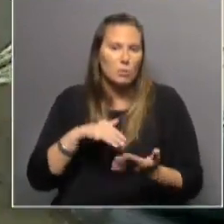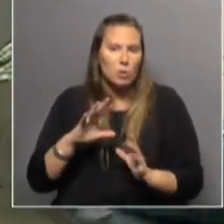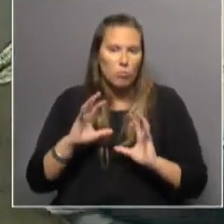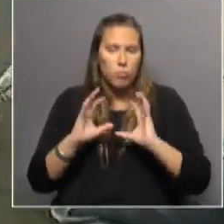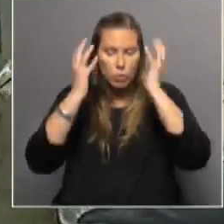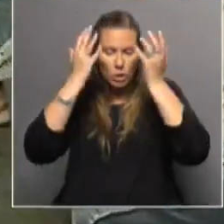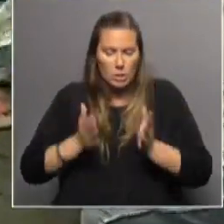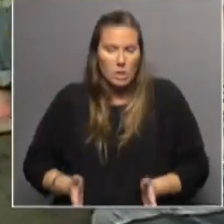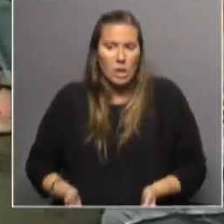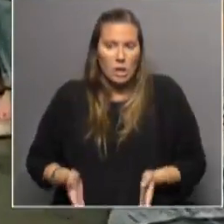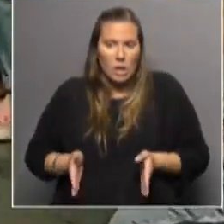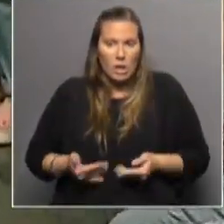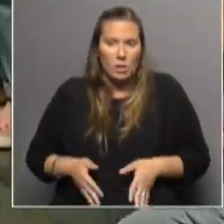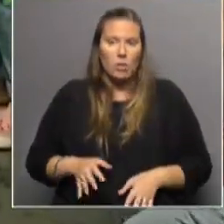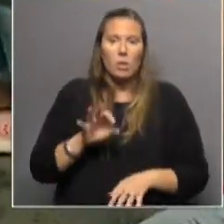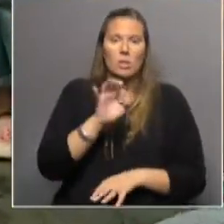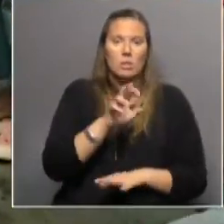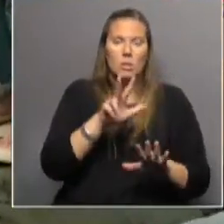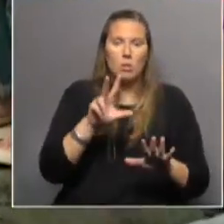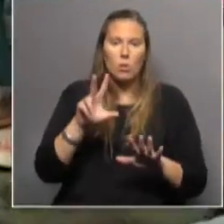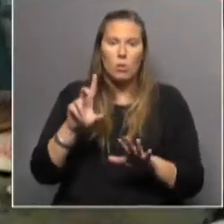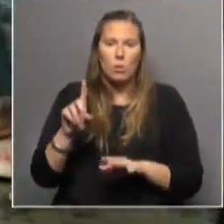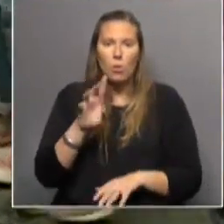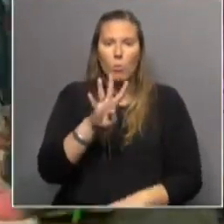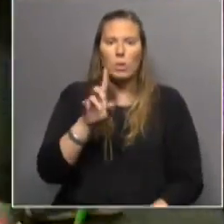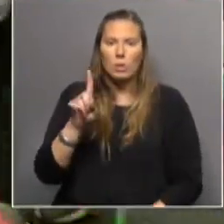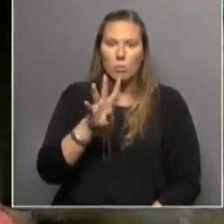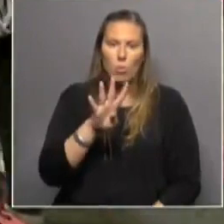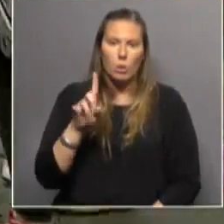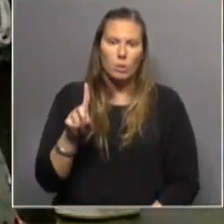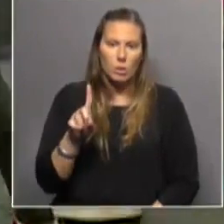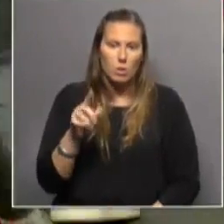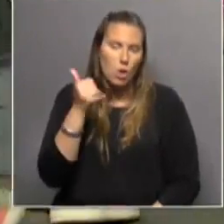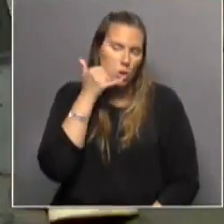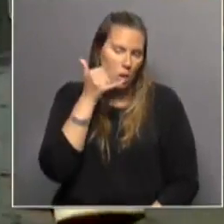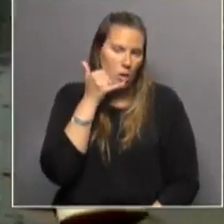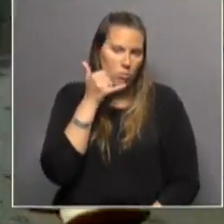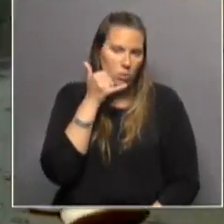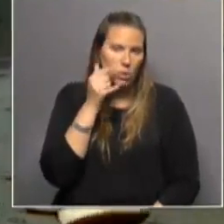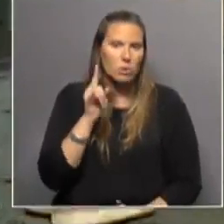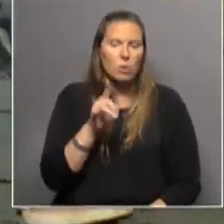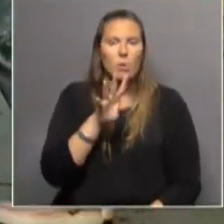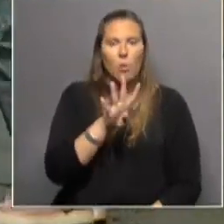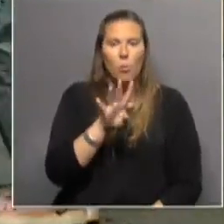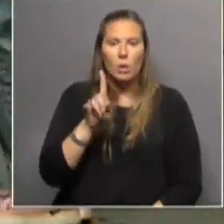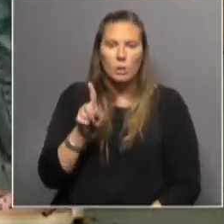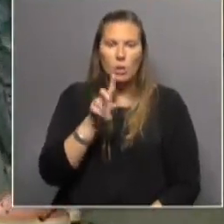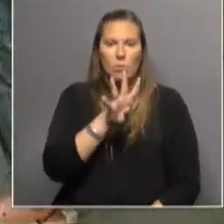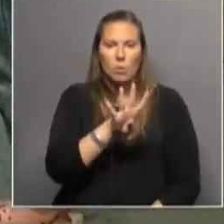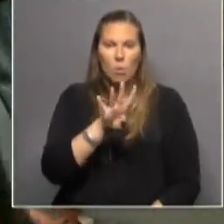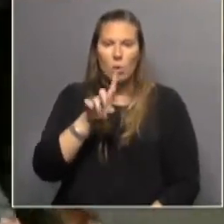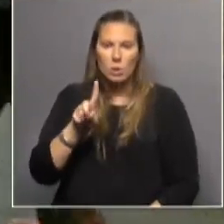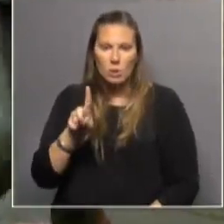basada en género al 0800 4141 vía telefónica y al 0800 4141